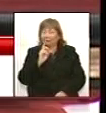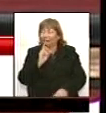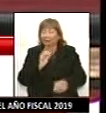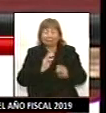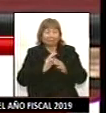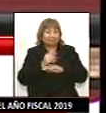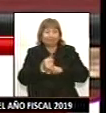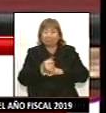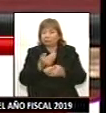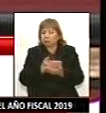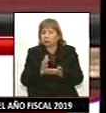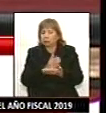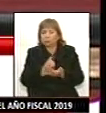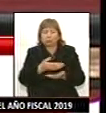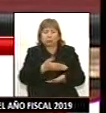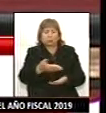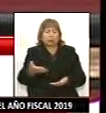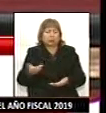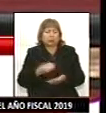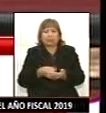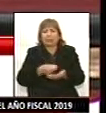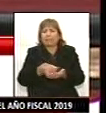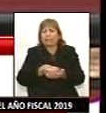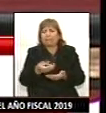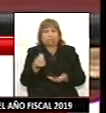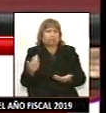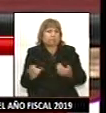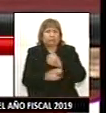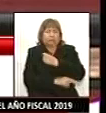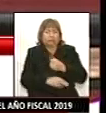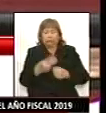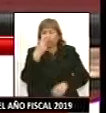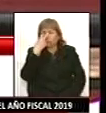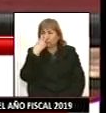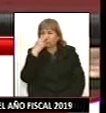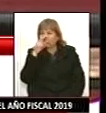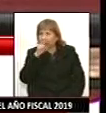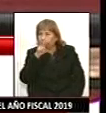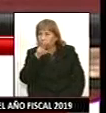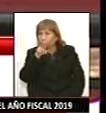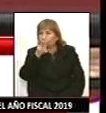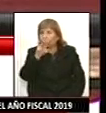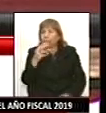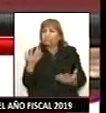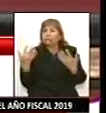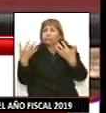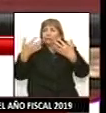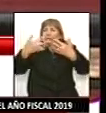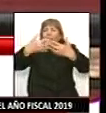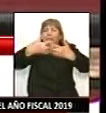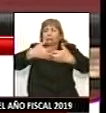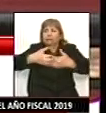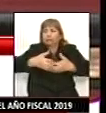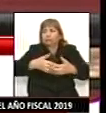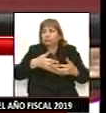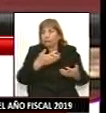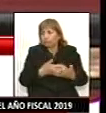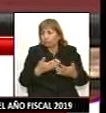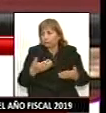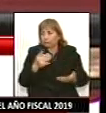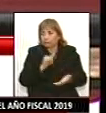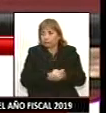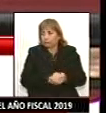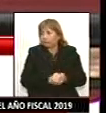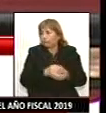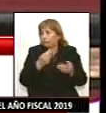solo repartir el presupuesto nacional, sino mirar de manera integral las grandes brechas que de cara al bicentenario deberíamos